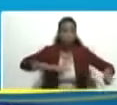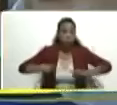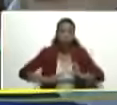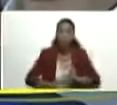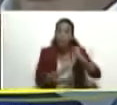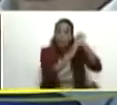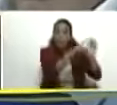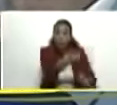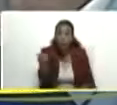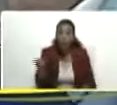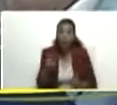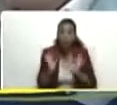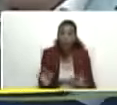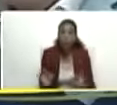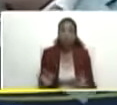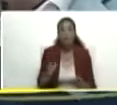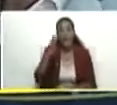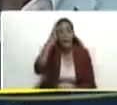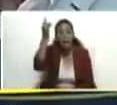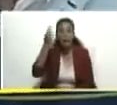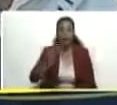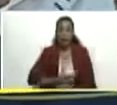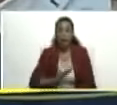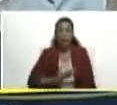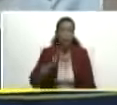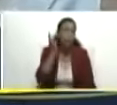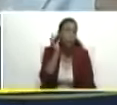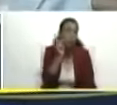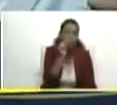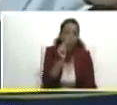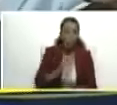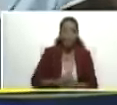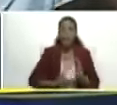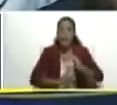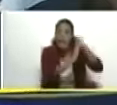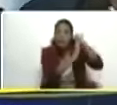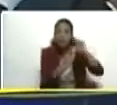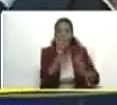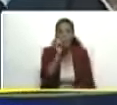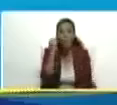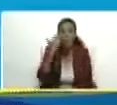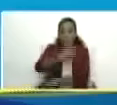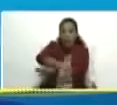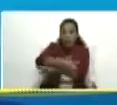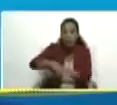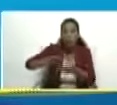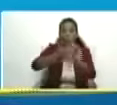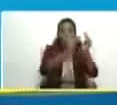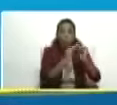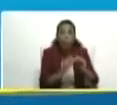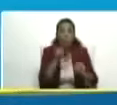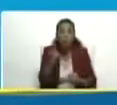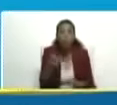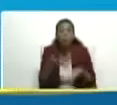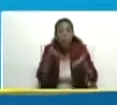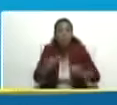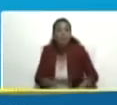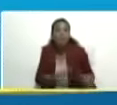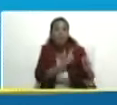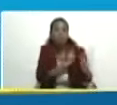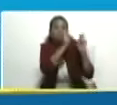liderazgo, alcaldes, alcaldesas, lideresas y líderes del poder popular, en las manos de